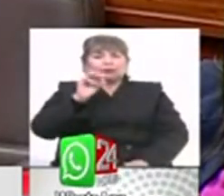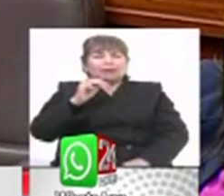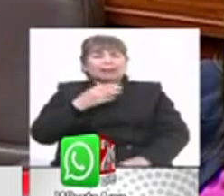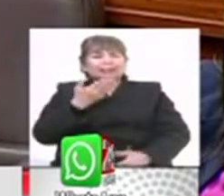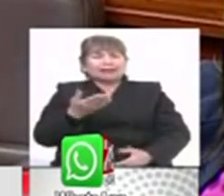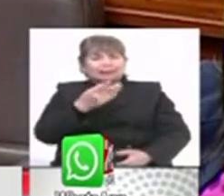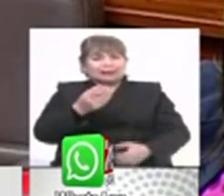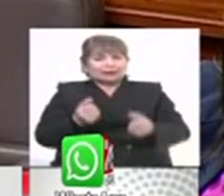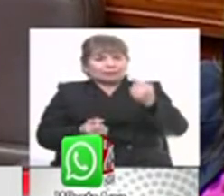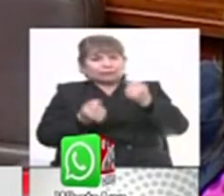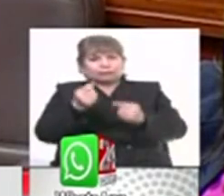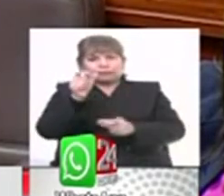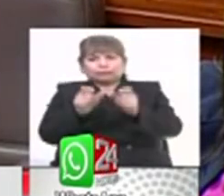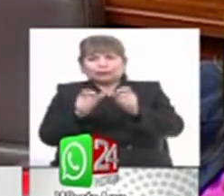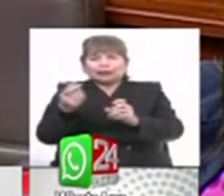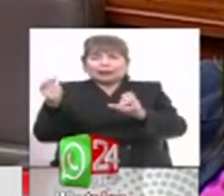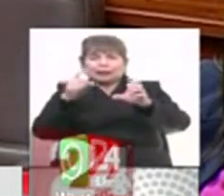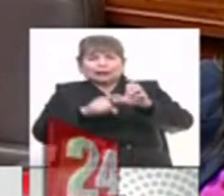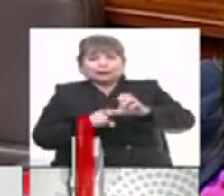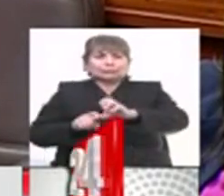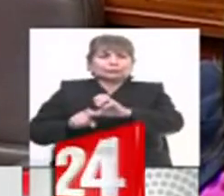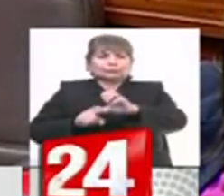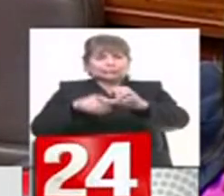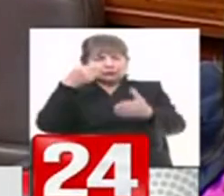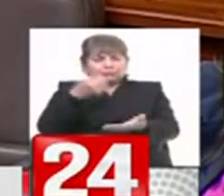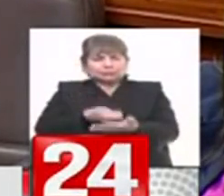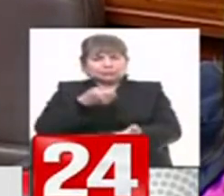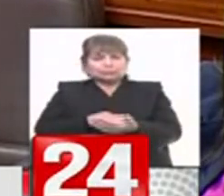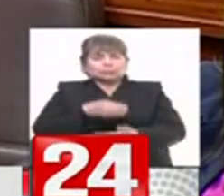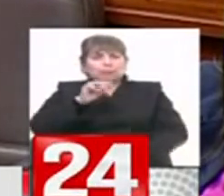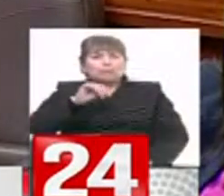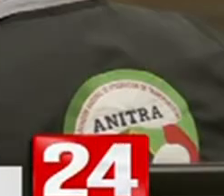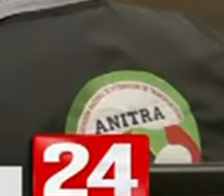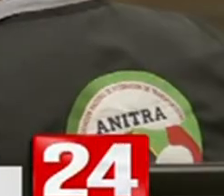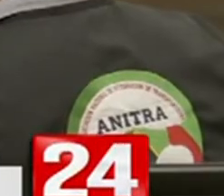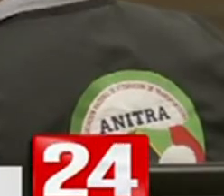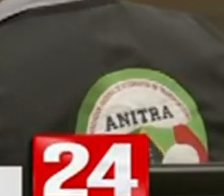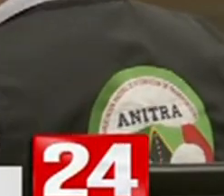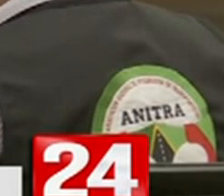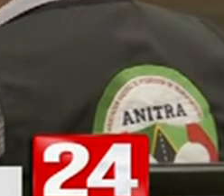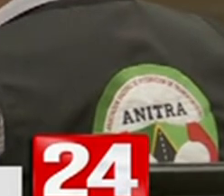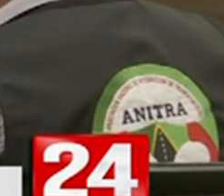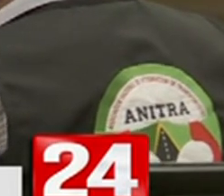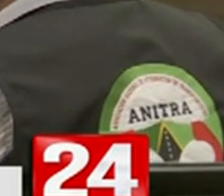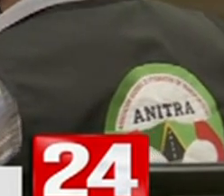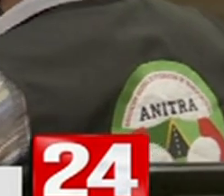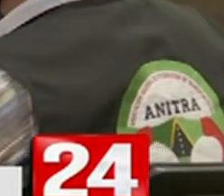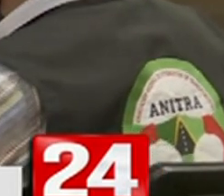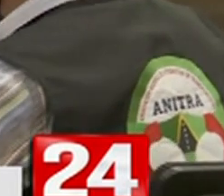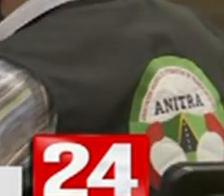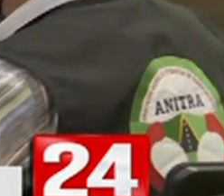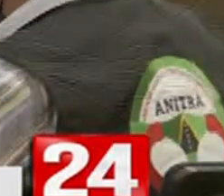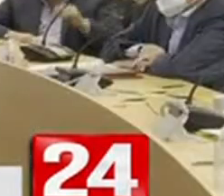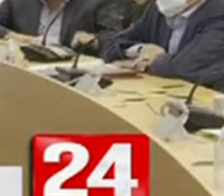pasajeros. Es más, ha sido multado con más de 4.000 soles precisamente por realizar